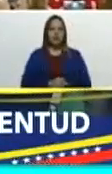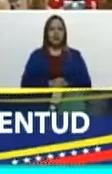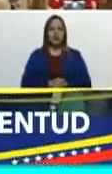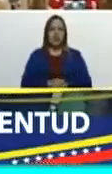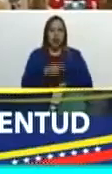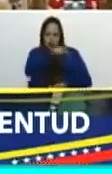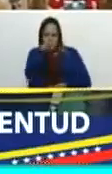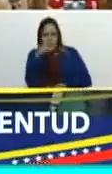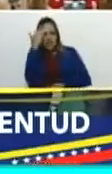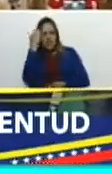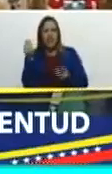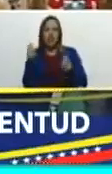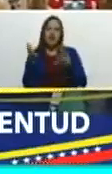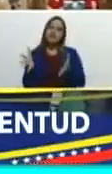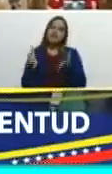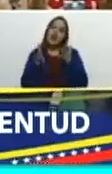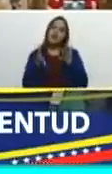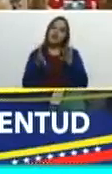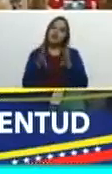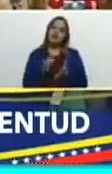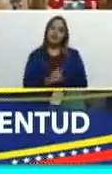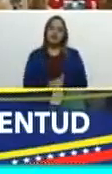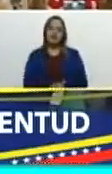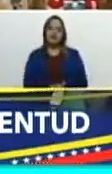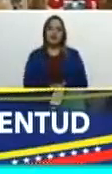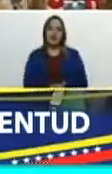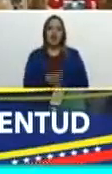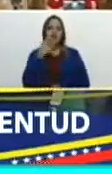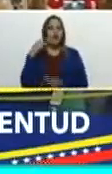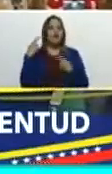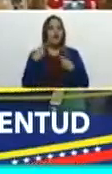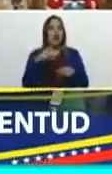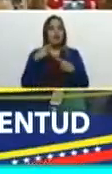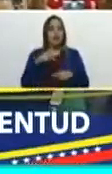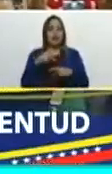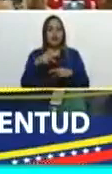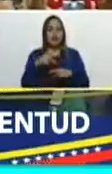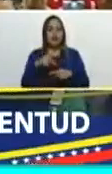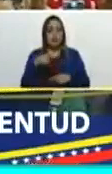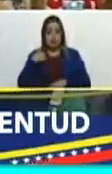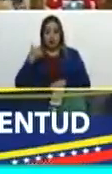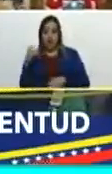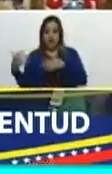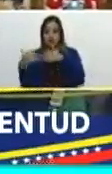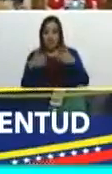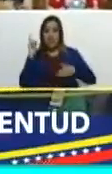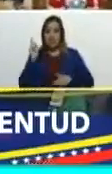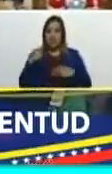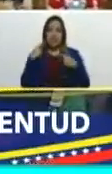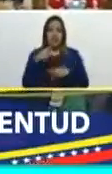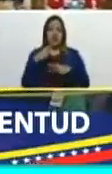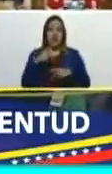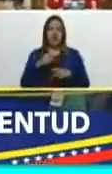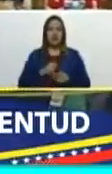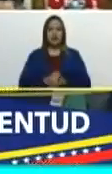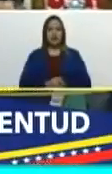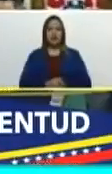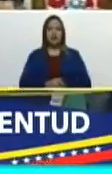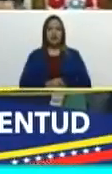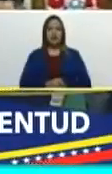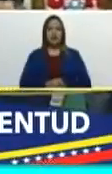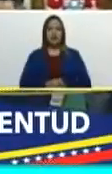Ustedes saben cómo se gana eso. En TikTok, yo doy mi batalla también en TikTok.